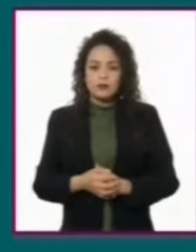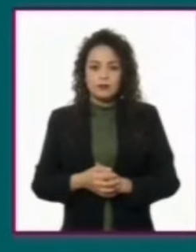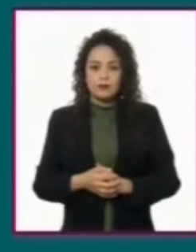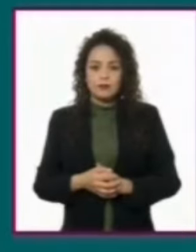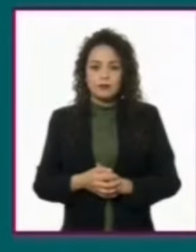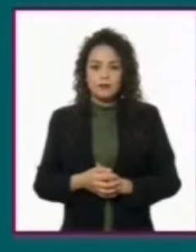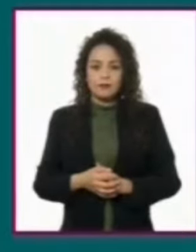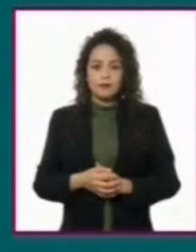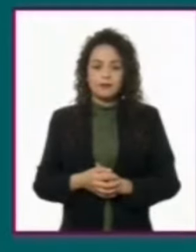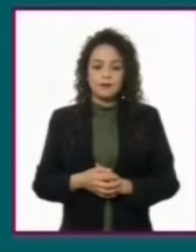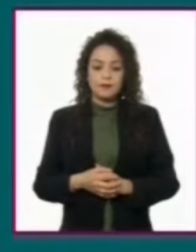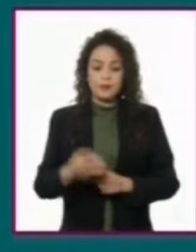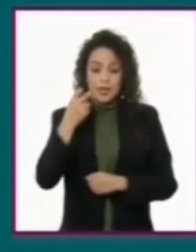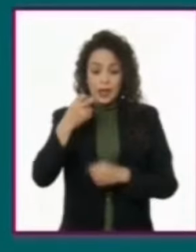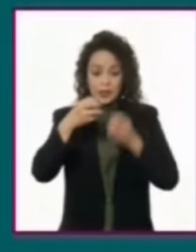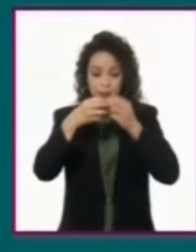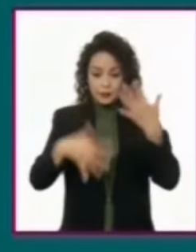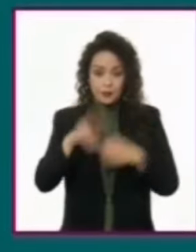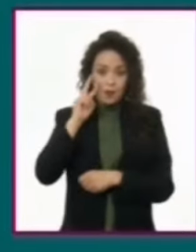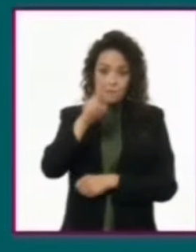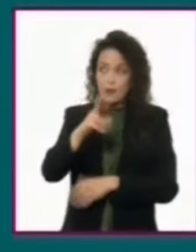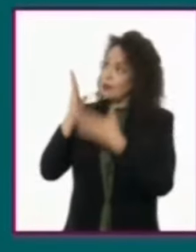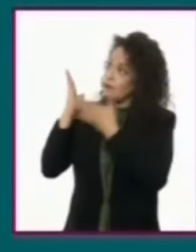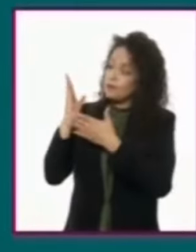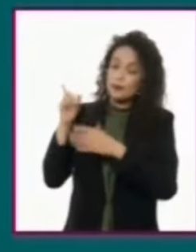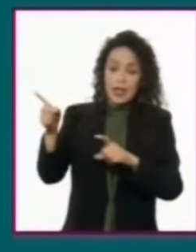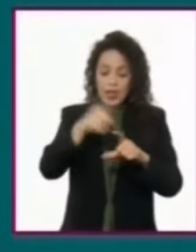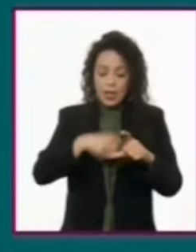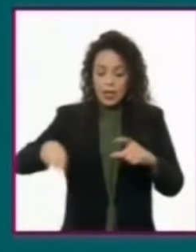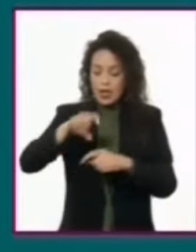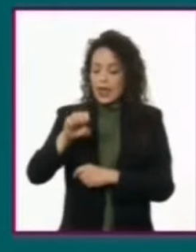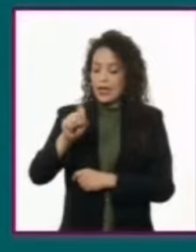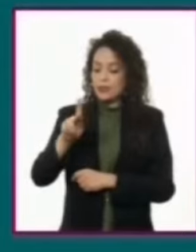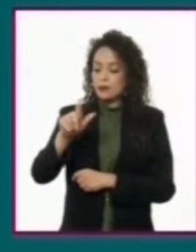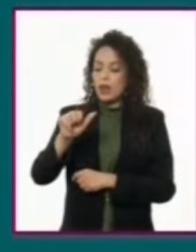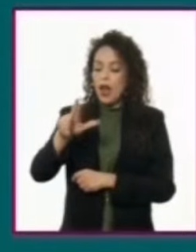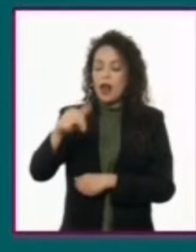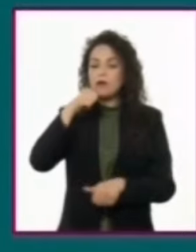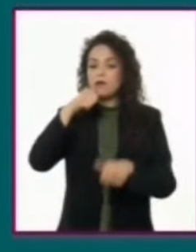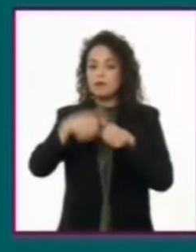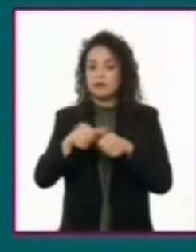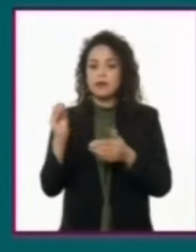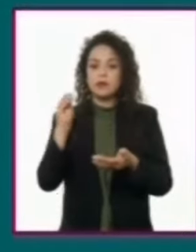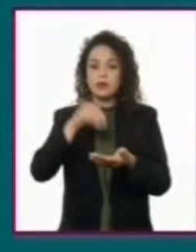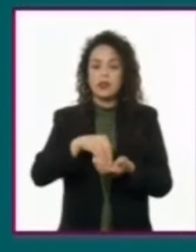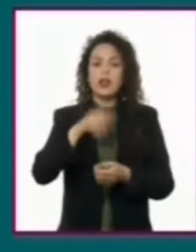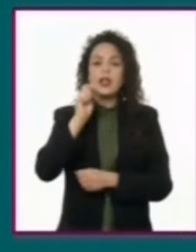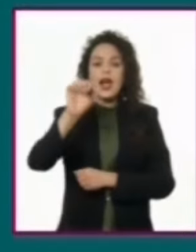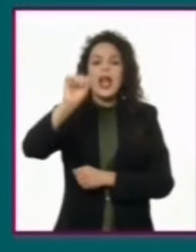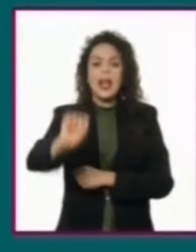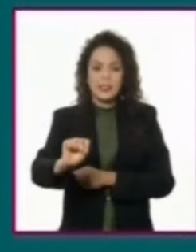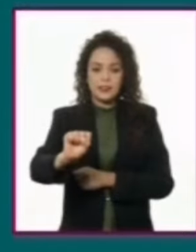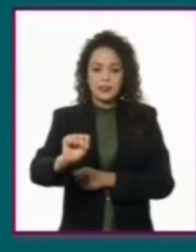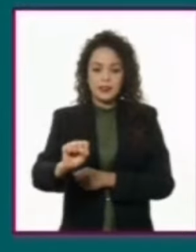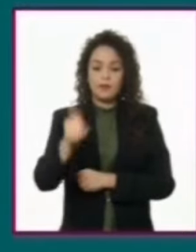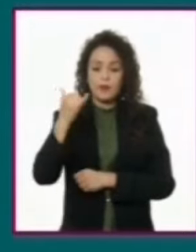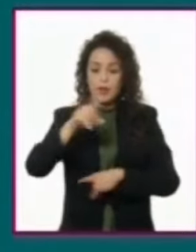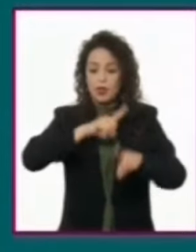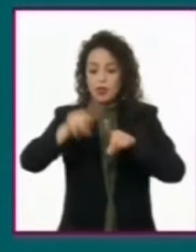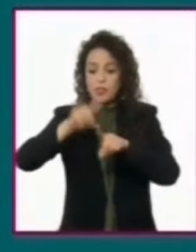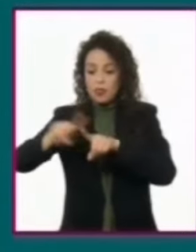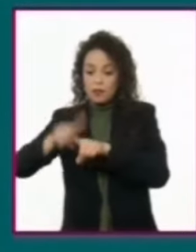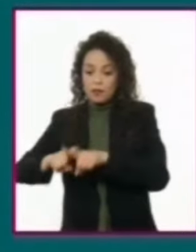de diapasón de Hubble, las espirales son designadas con la letra S y sus variedades barradas